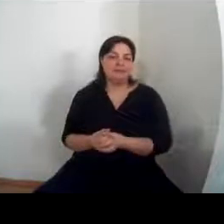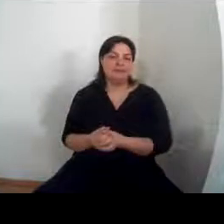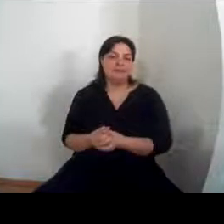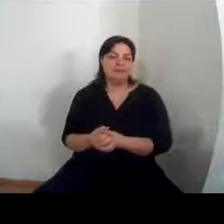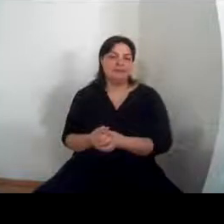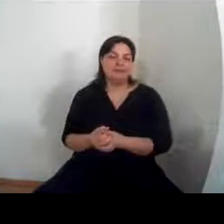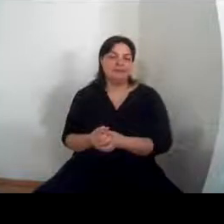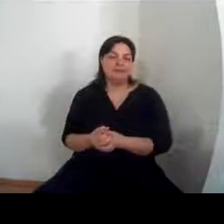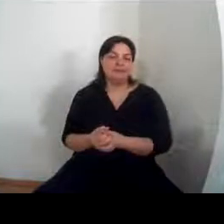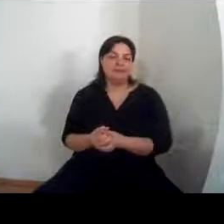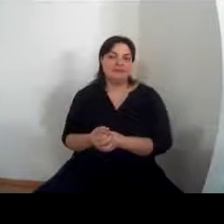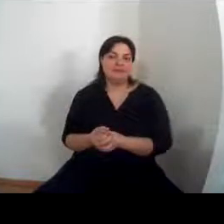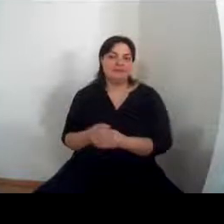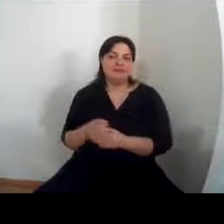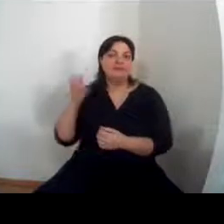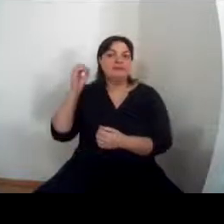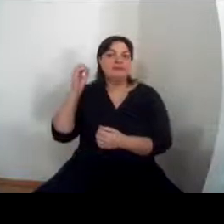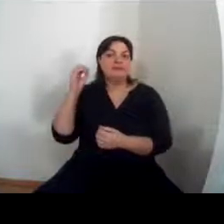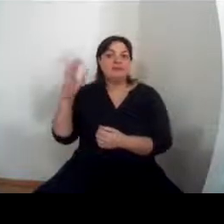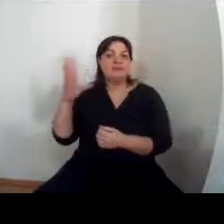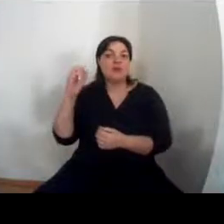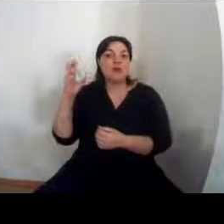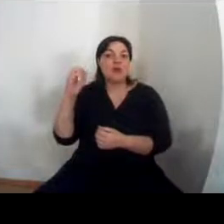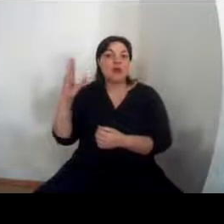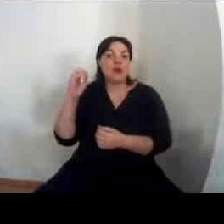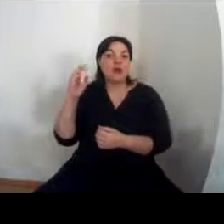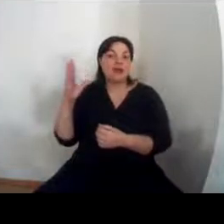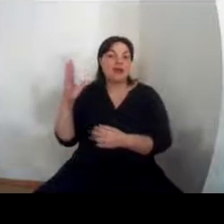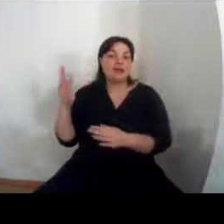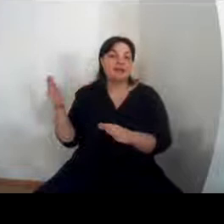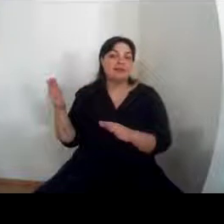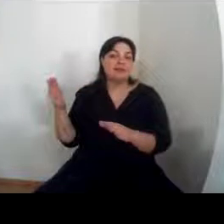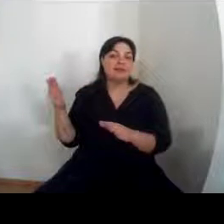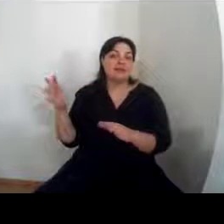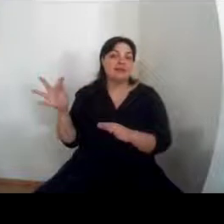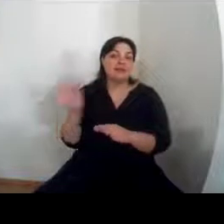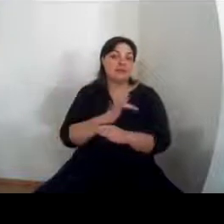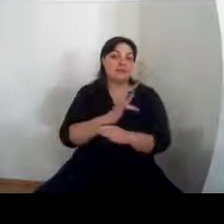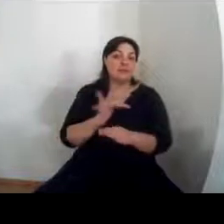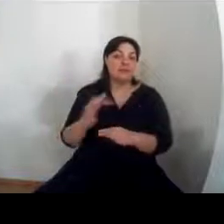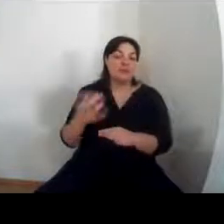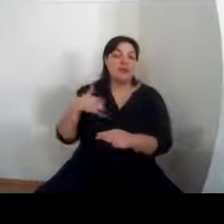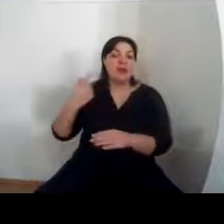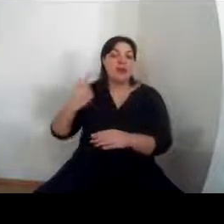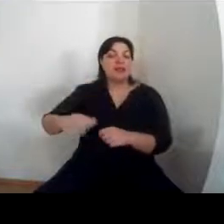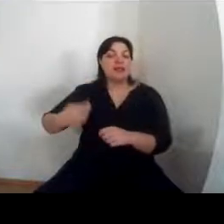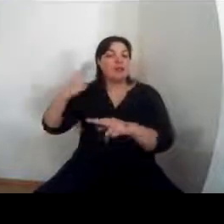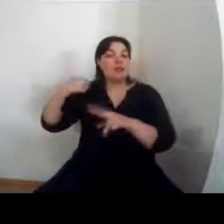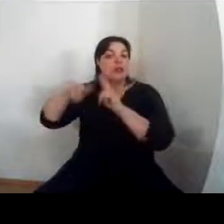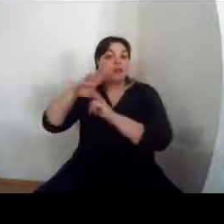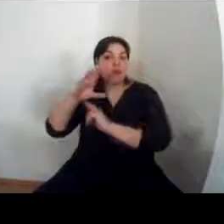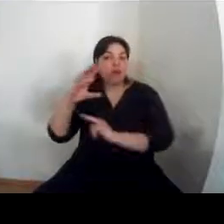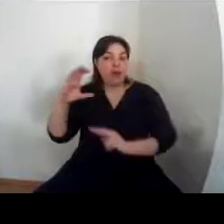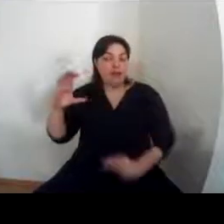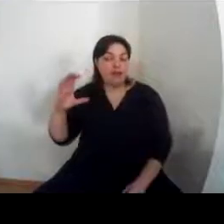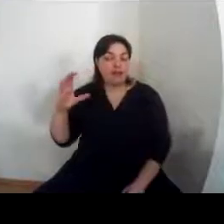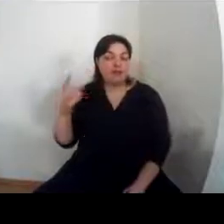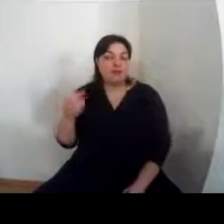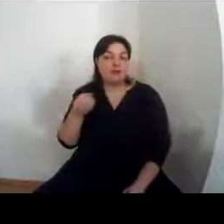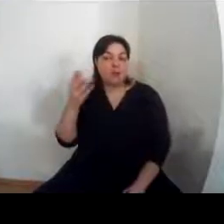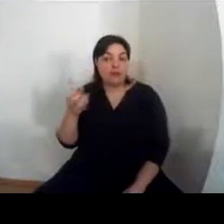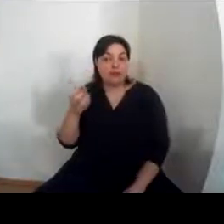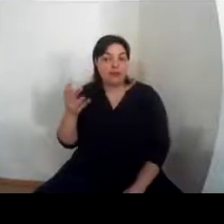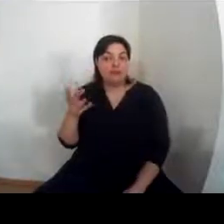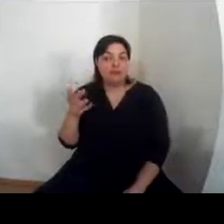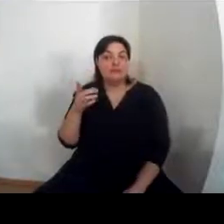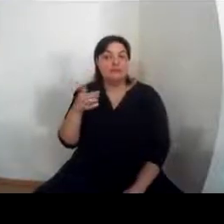En las intervenciones previas, que como bien anotaba la presidenta de la Diputación de Cáceres, se ha